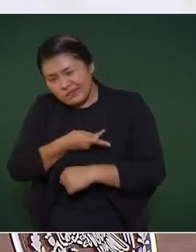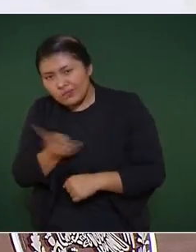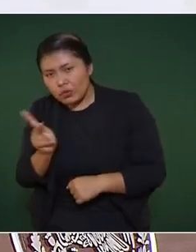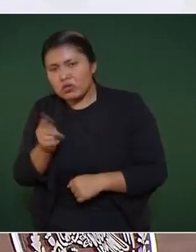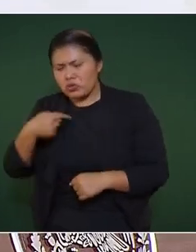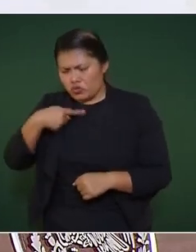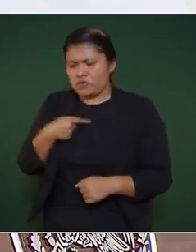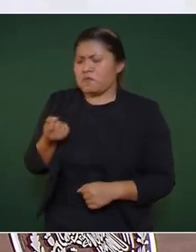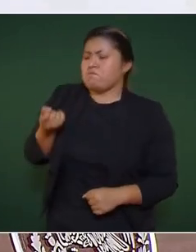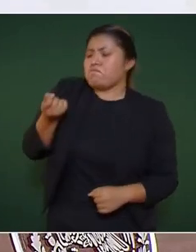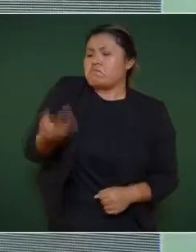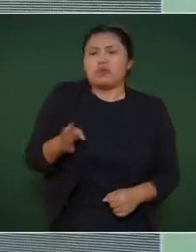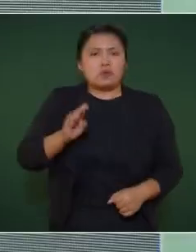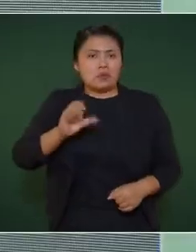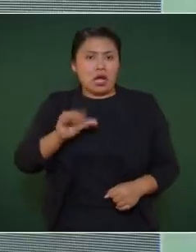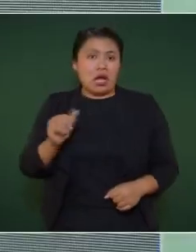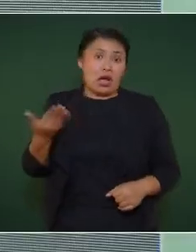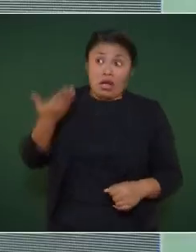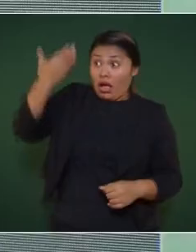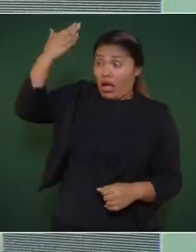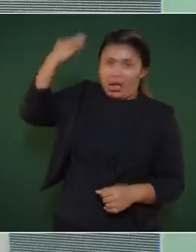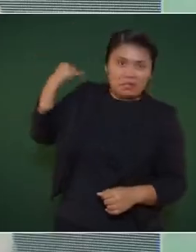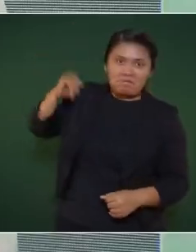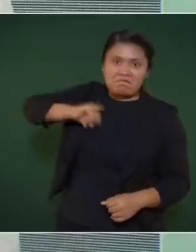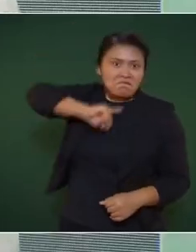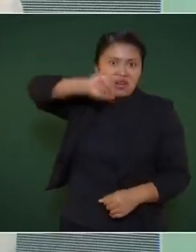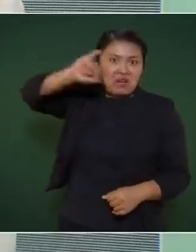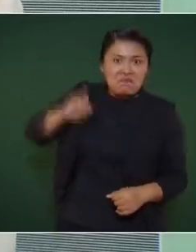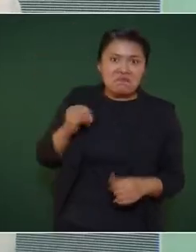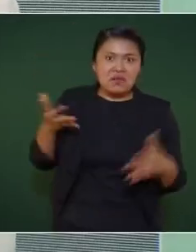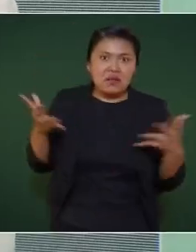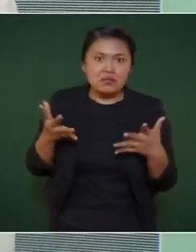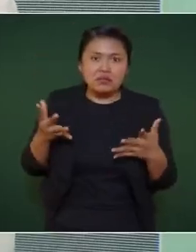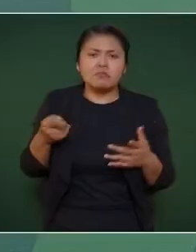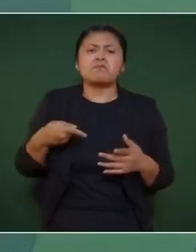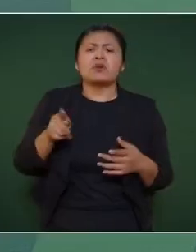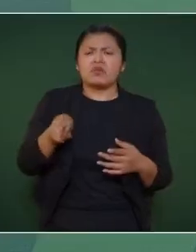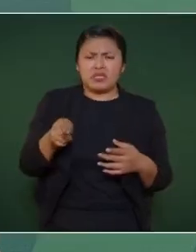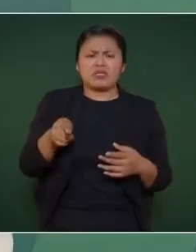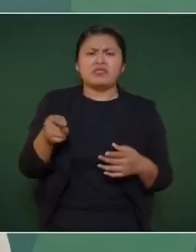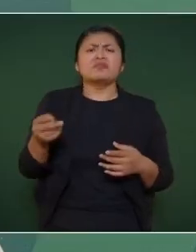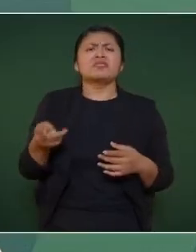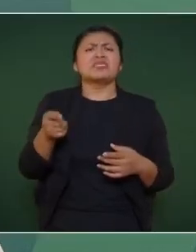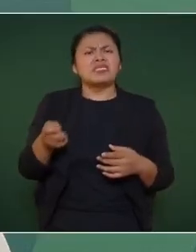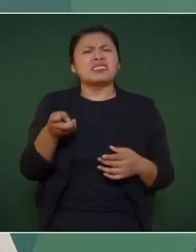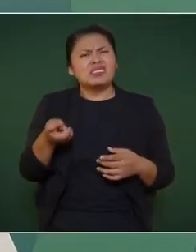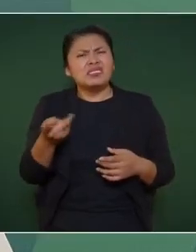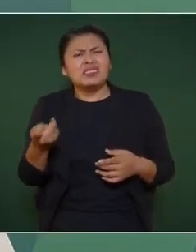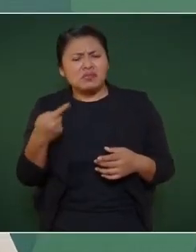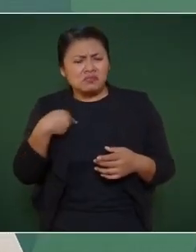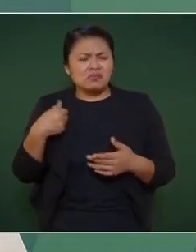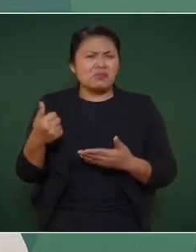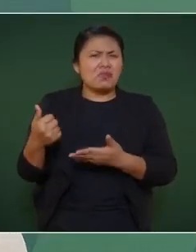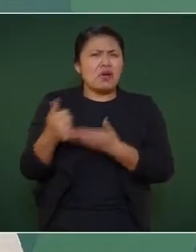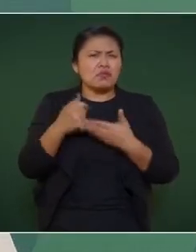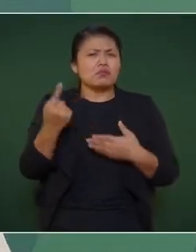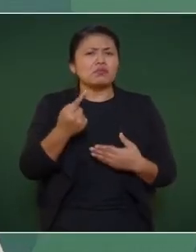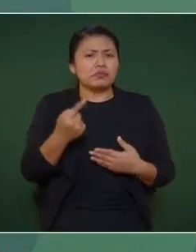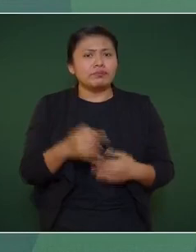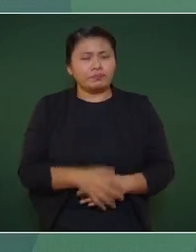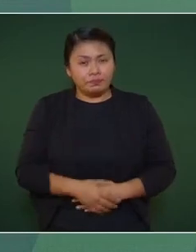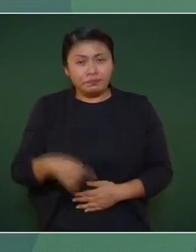eso. ¿Y en qué ayuda? Yo les puedo probar que cuando